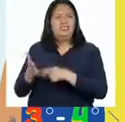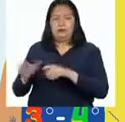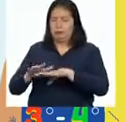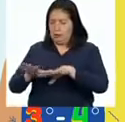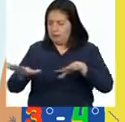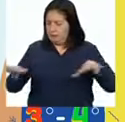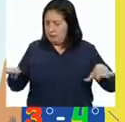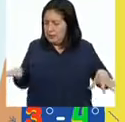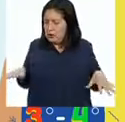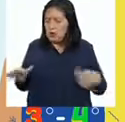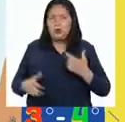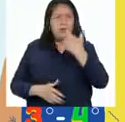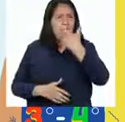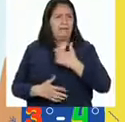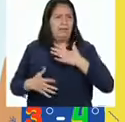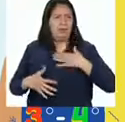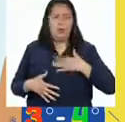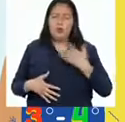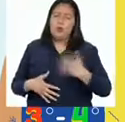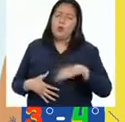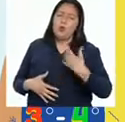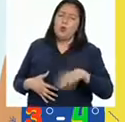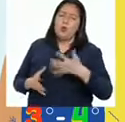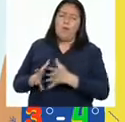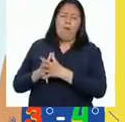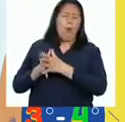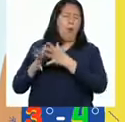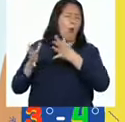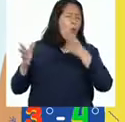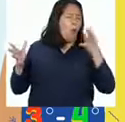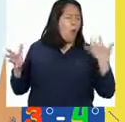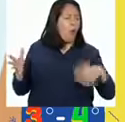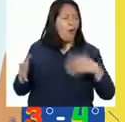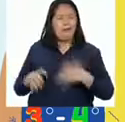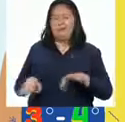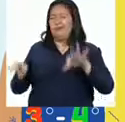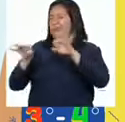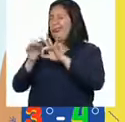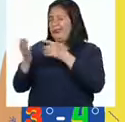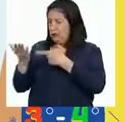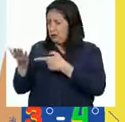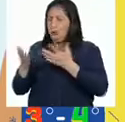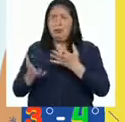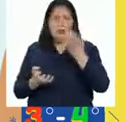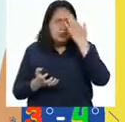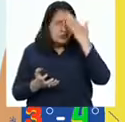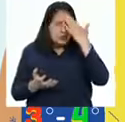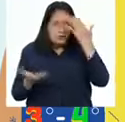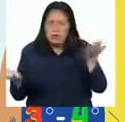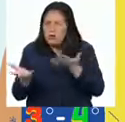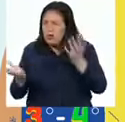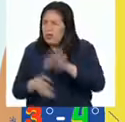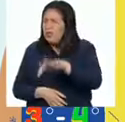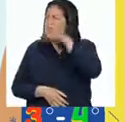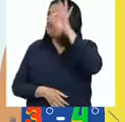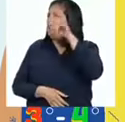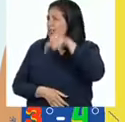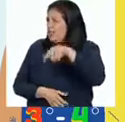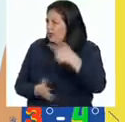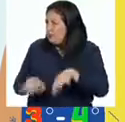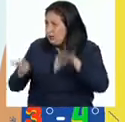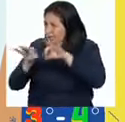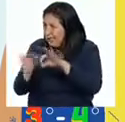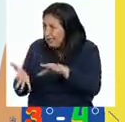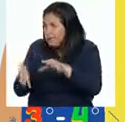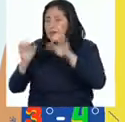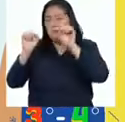espacio personal. Es un tesoro muy, muy, muy valioso. ¿Quieres saber dónde encontrar este tesoro?